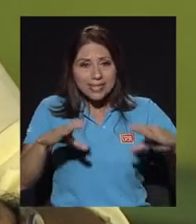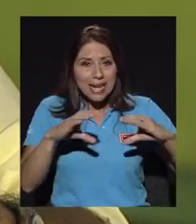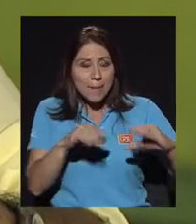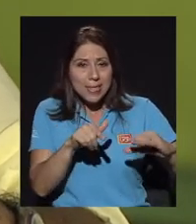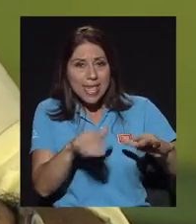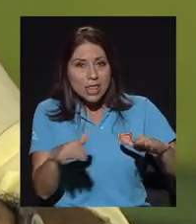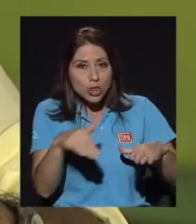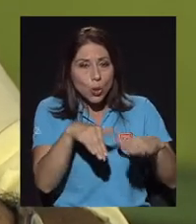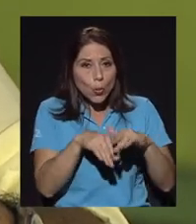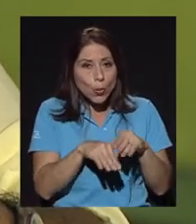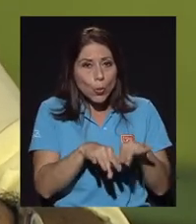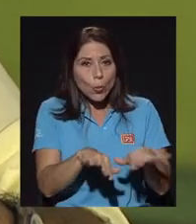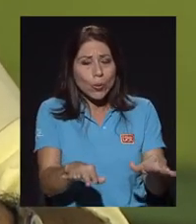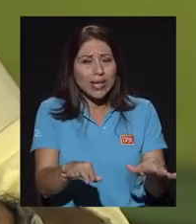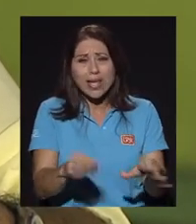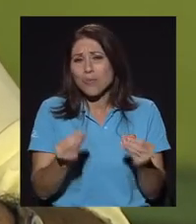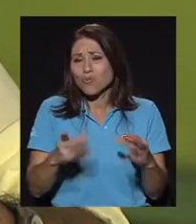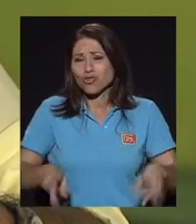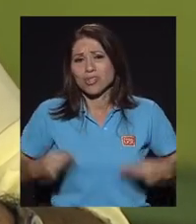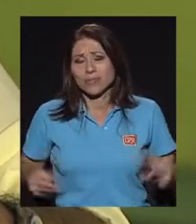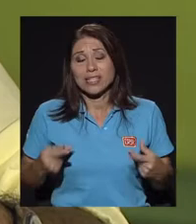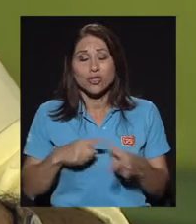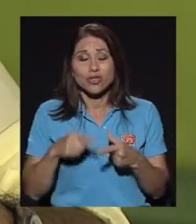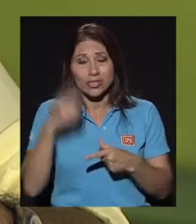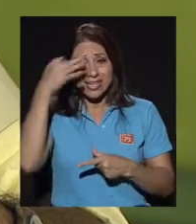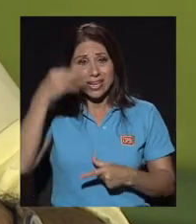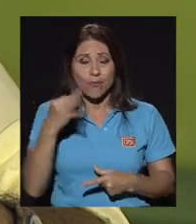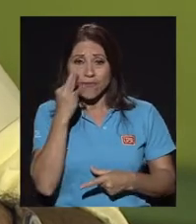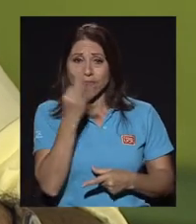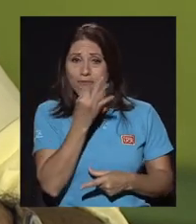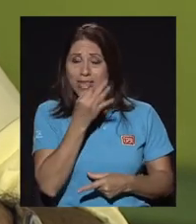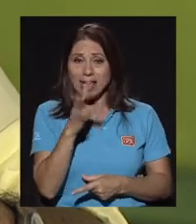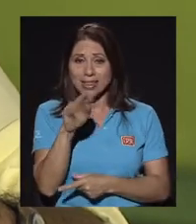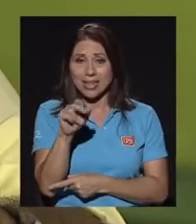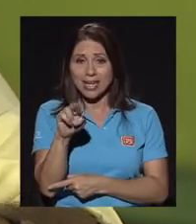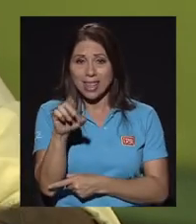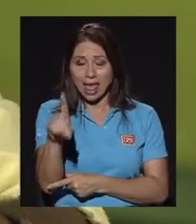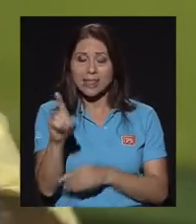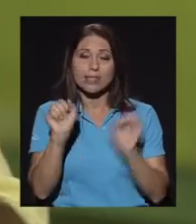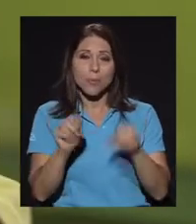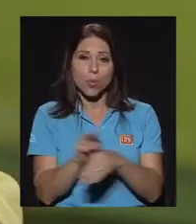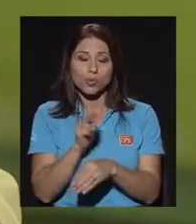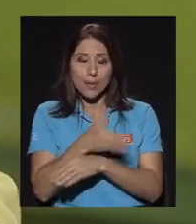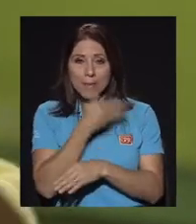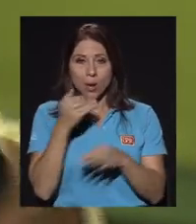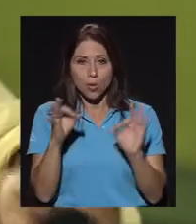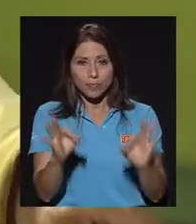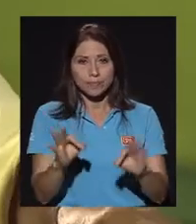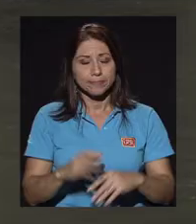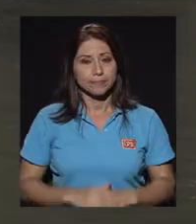la ciudad de Turrialba. Entonces creo que esa finca Trinidad se le puede dar un mejor uso.